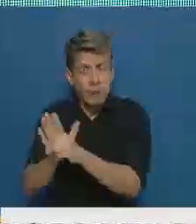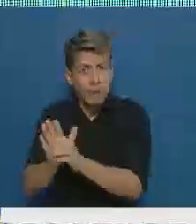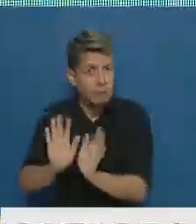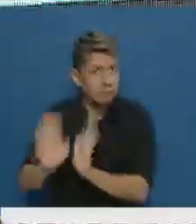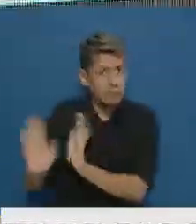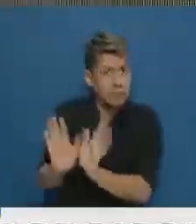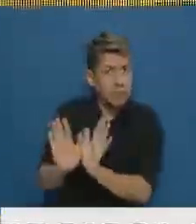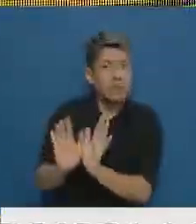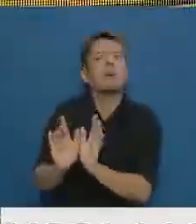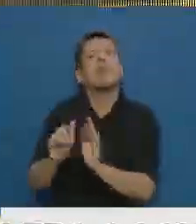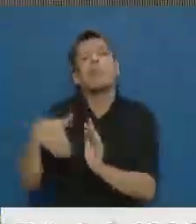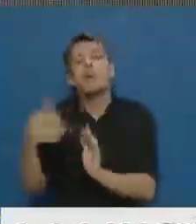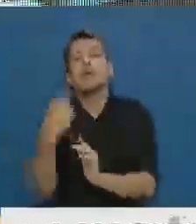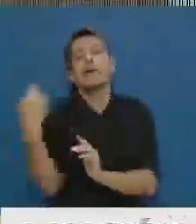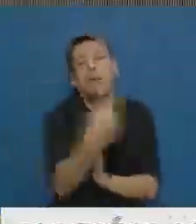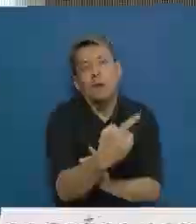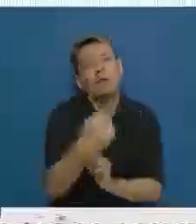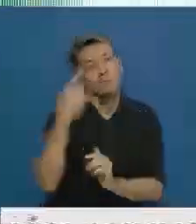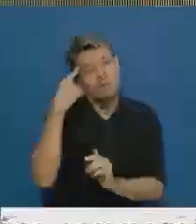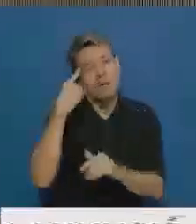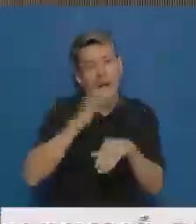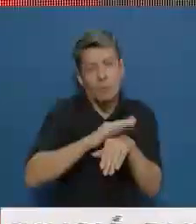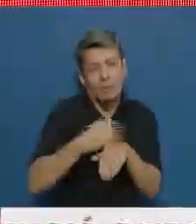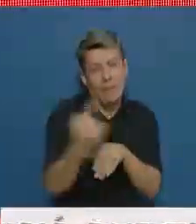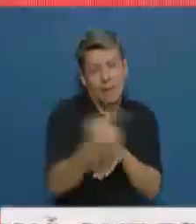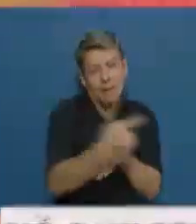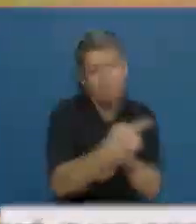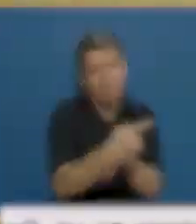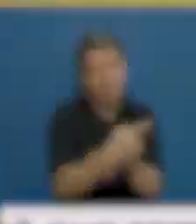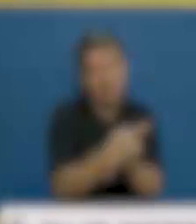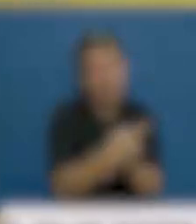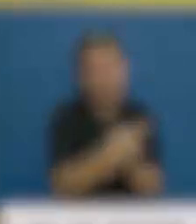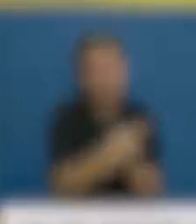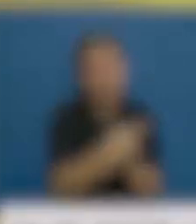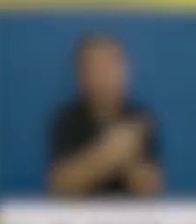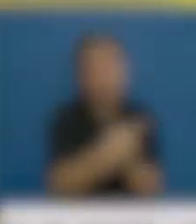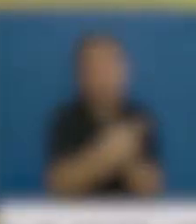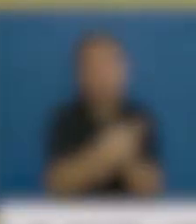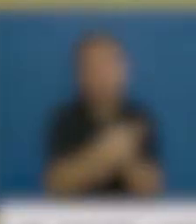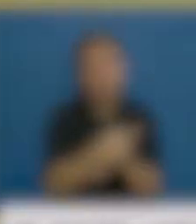común de los ciudadanos y de los mendocinos, que hasta acá venimos trabajando bastante bien en el tema. Mema, muchas gracias.